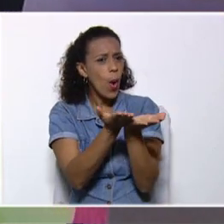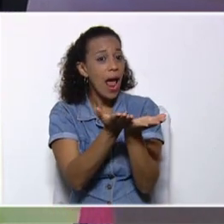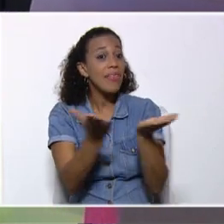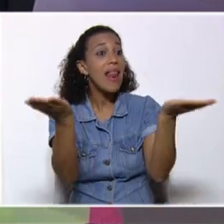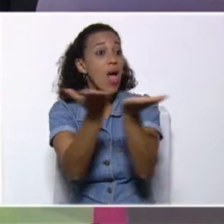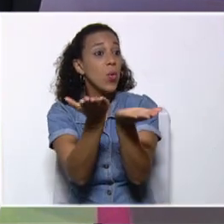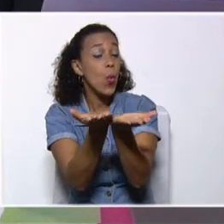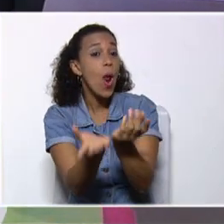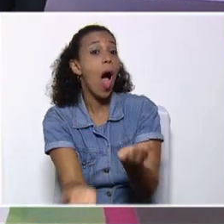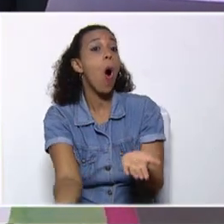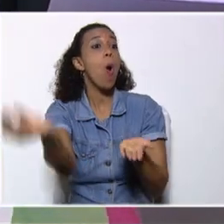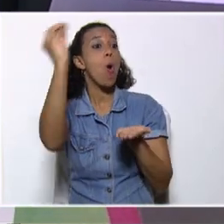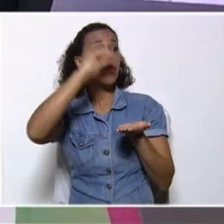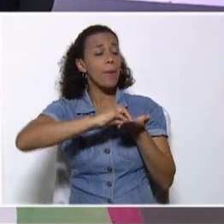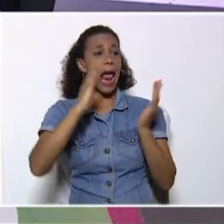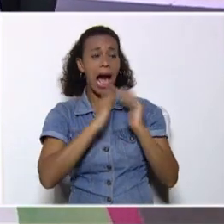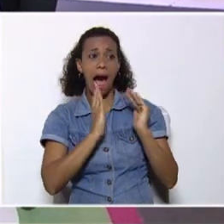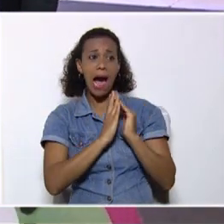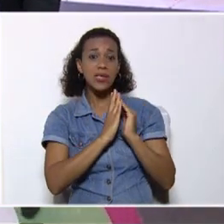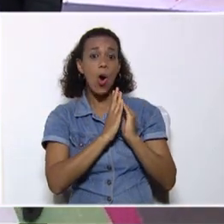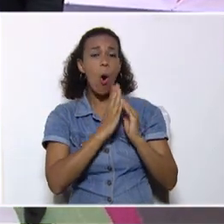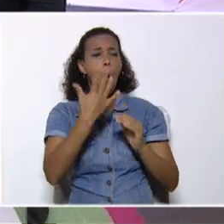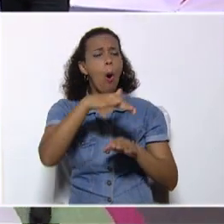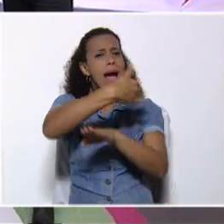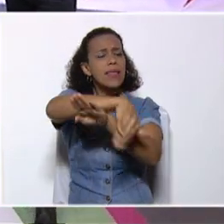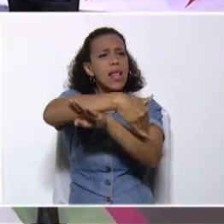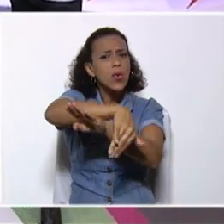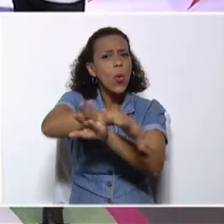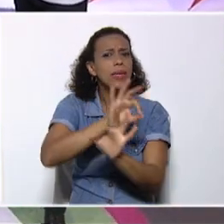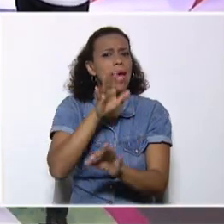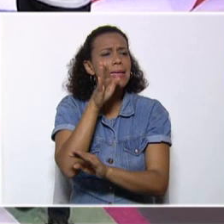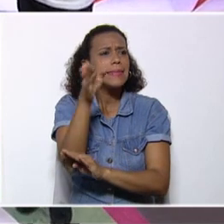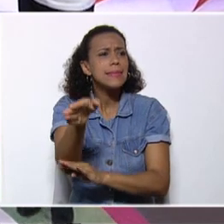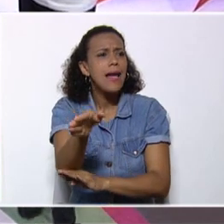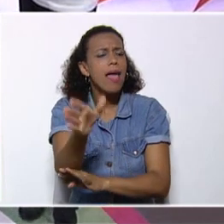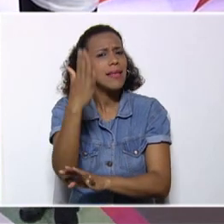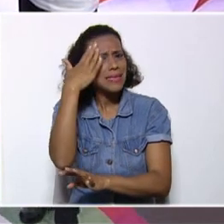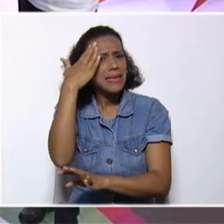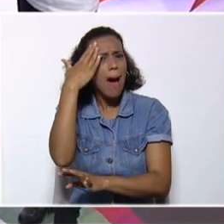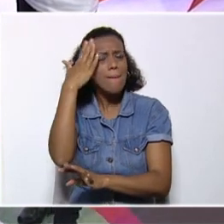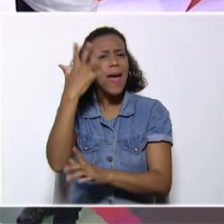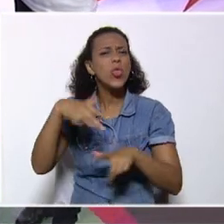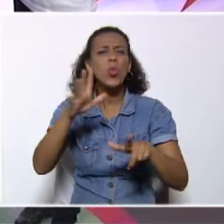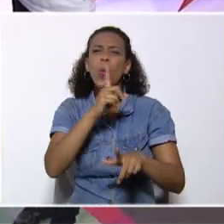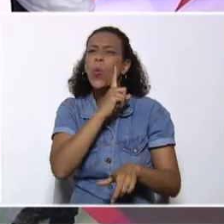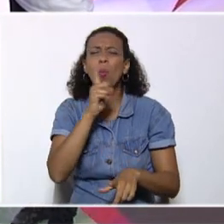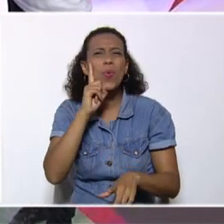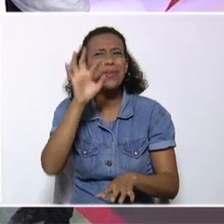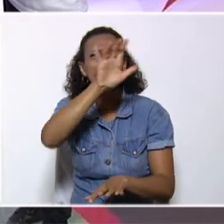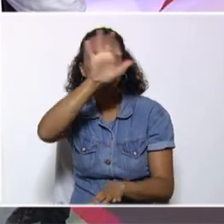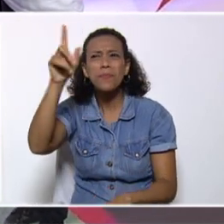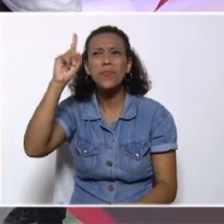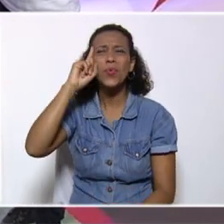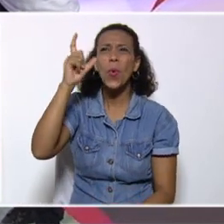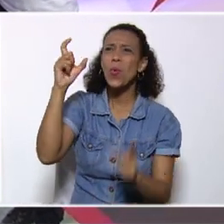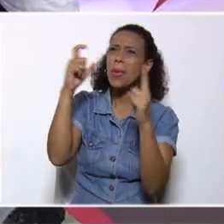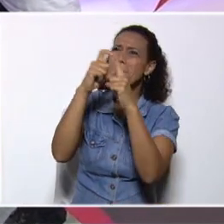la escuela al hogar? ¿O a esas direcciones que sabemos dónde están, pero que no tenemos